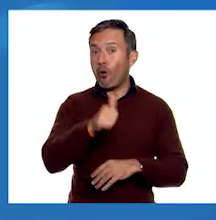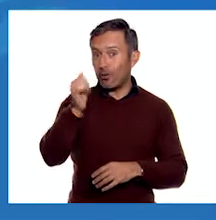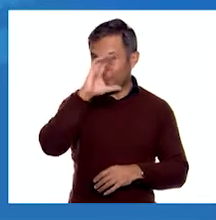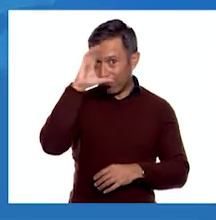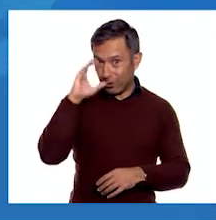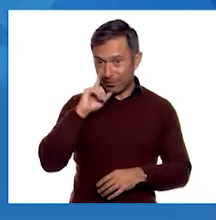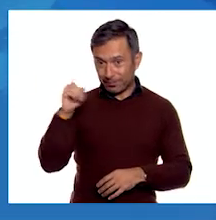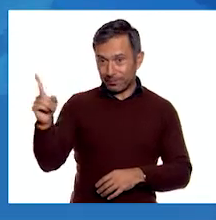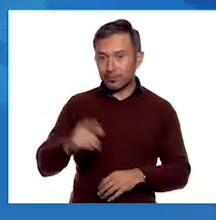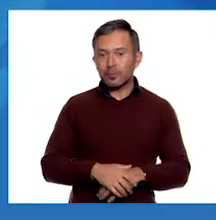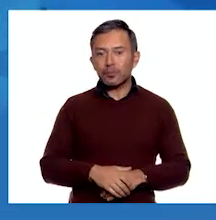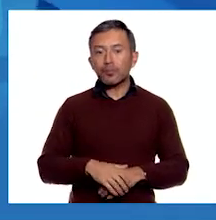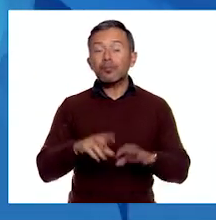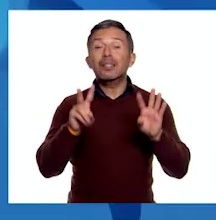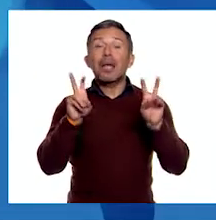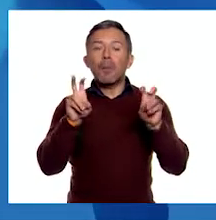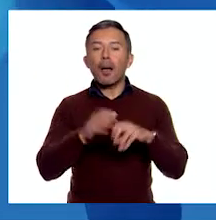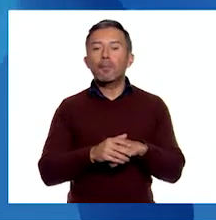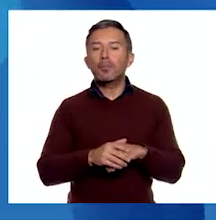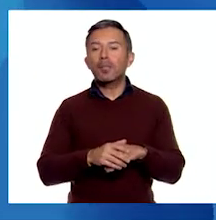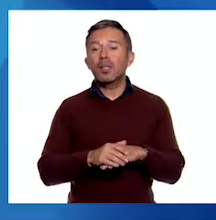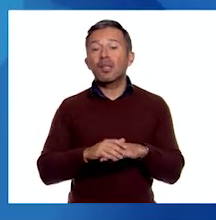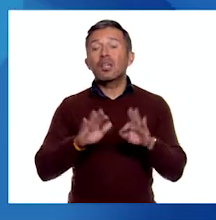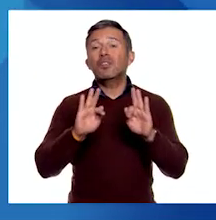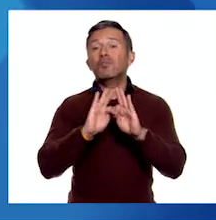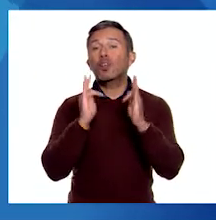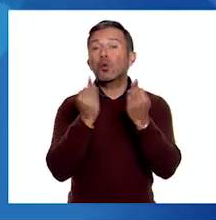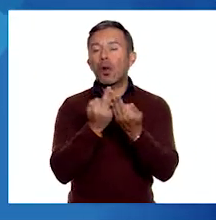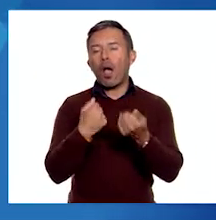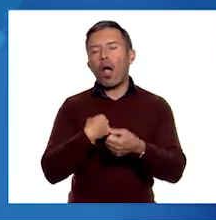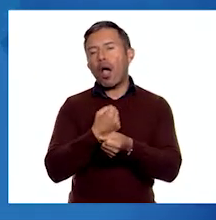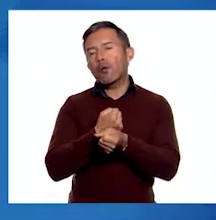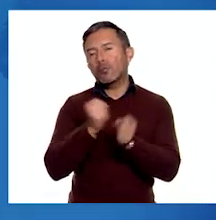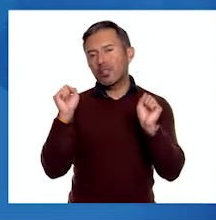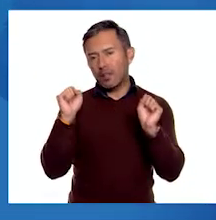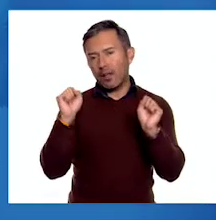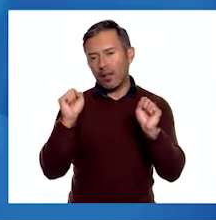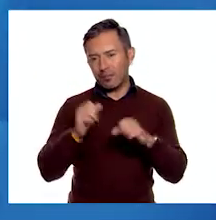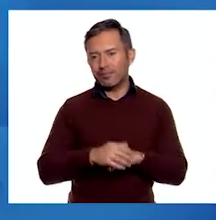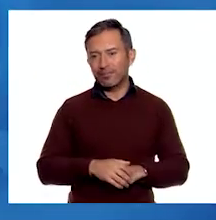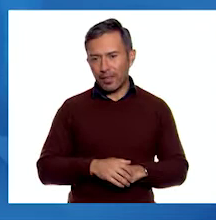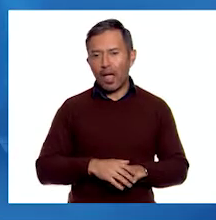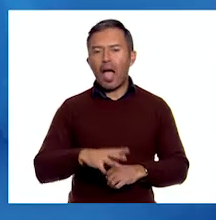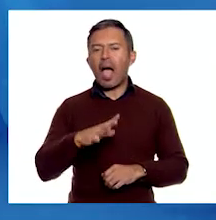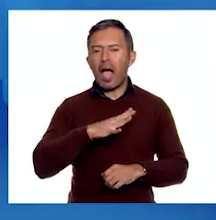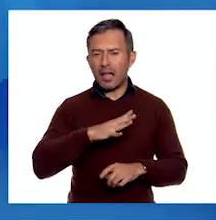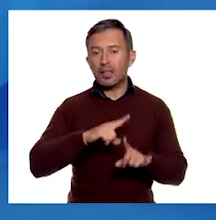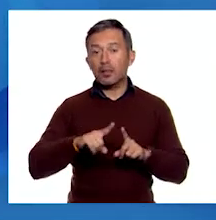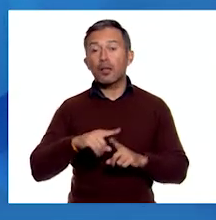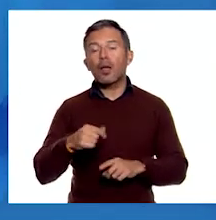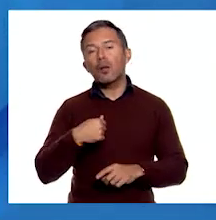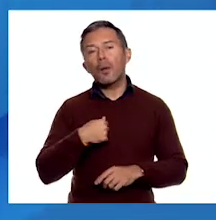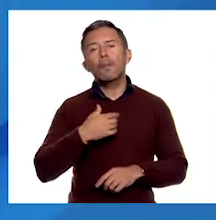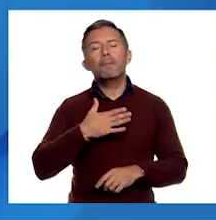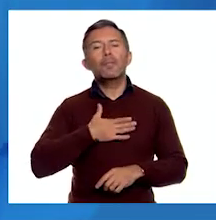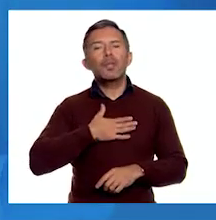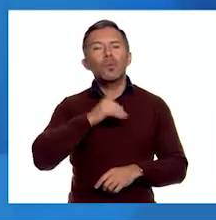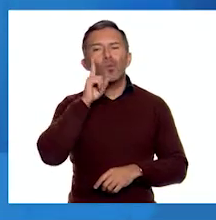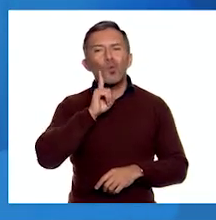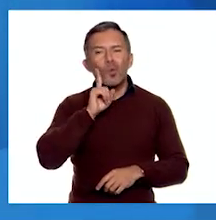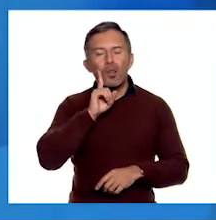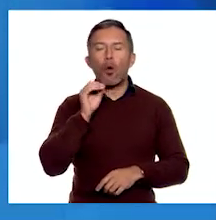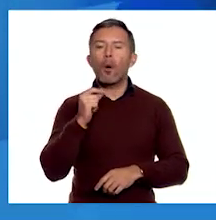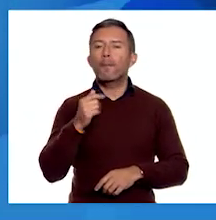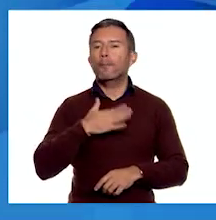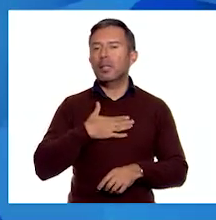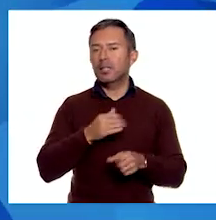figura aburrida. Y bueno, existen también varias versiones de esta que se llama mi mujer y mi suegra.